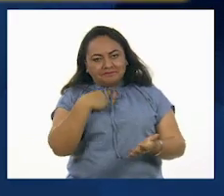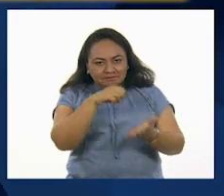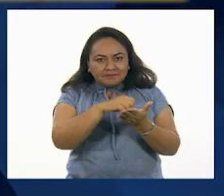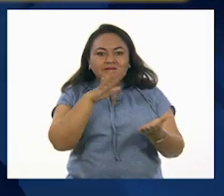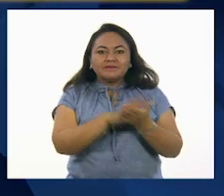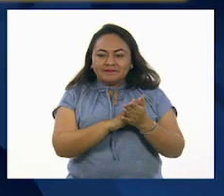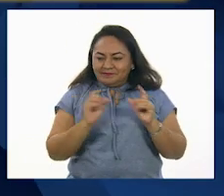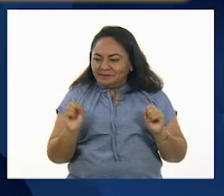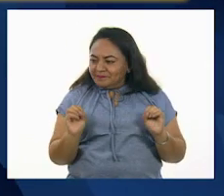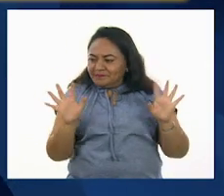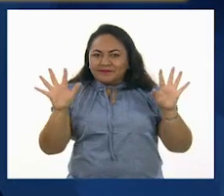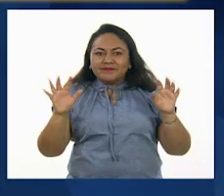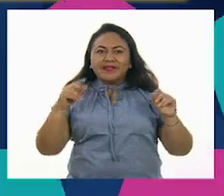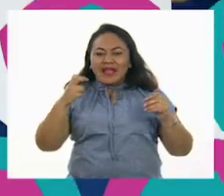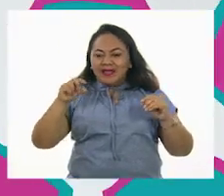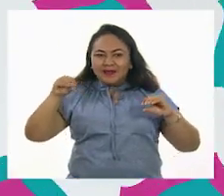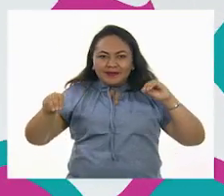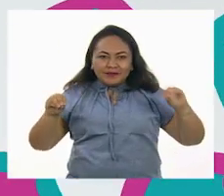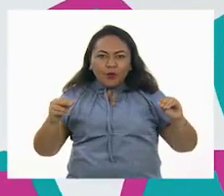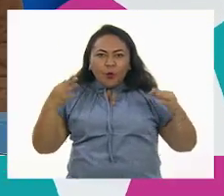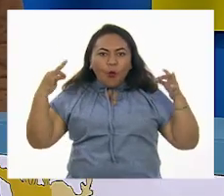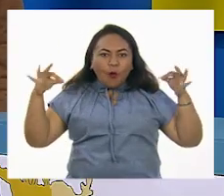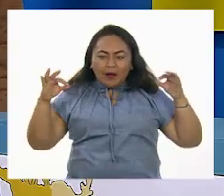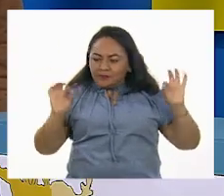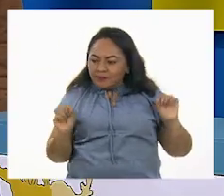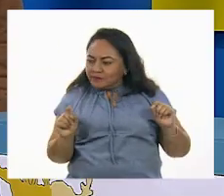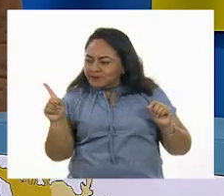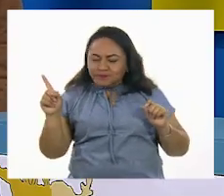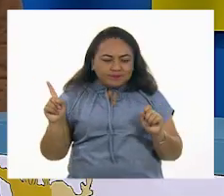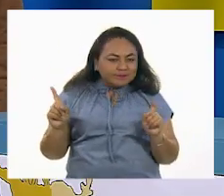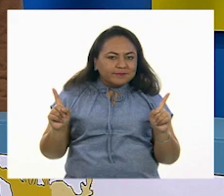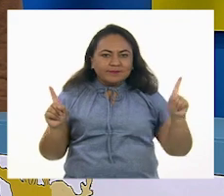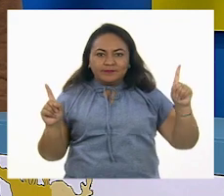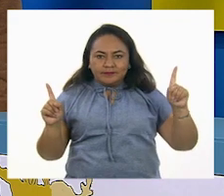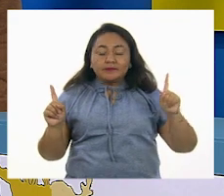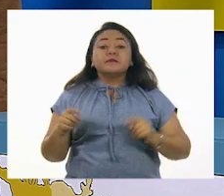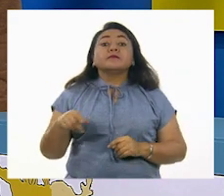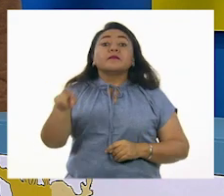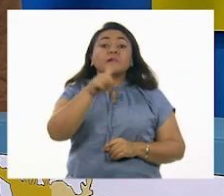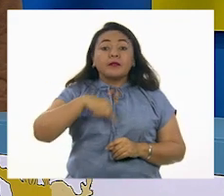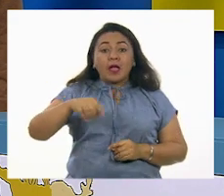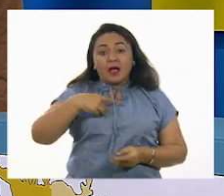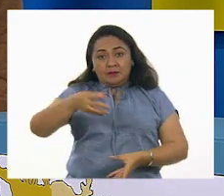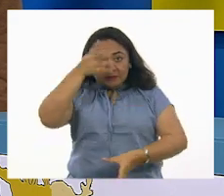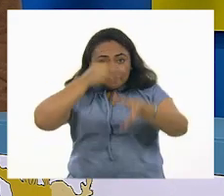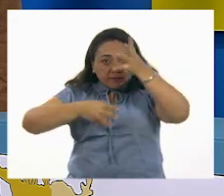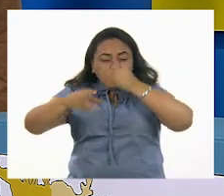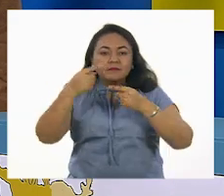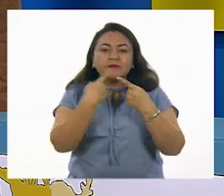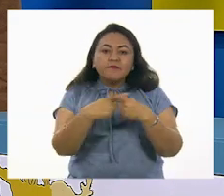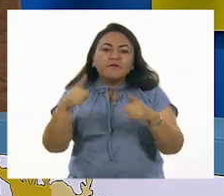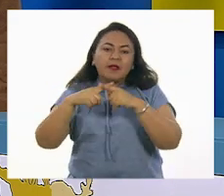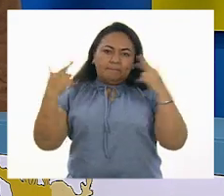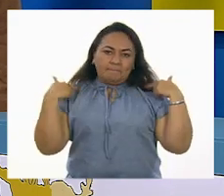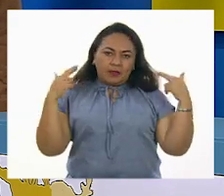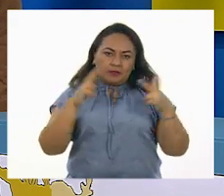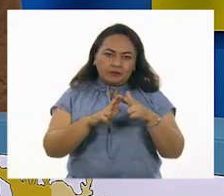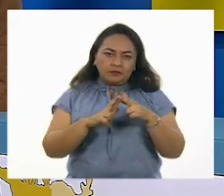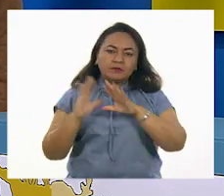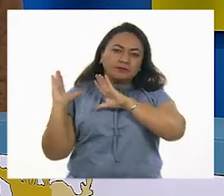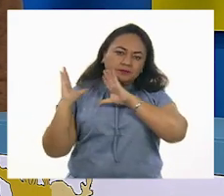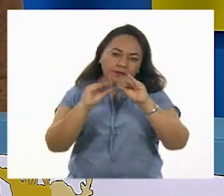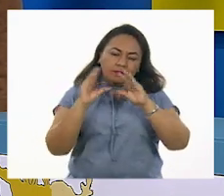lo mencionado en nuestros esquemas. Quiero resaltar el hecho que aprendemos otras cosas de los maestros que las